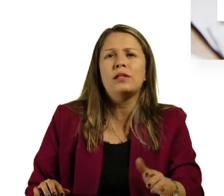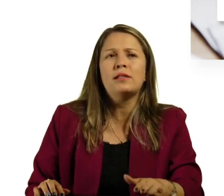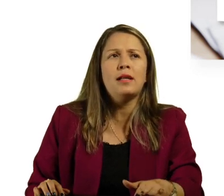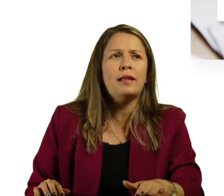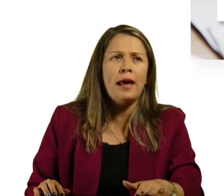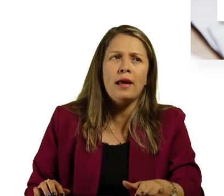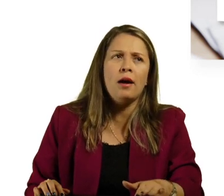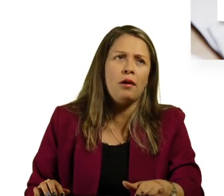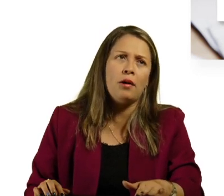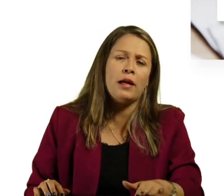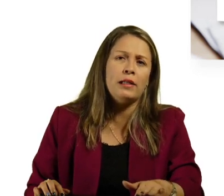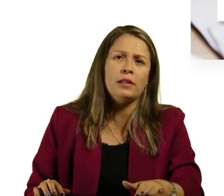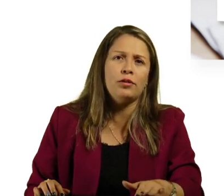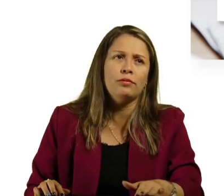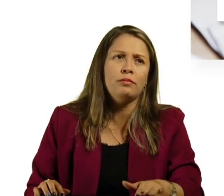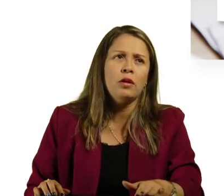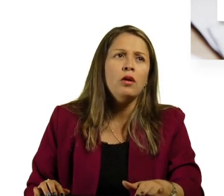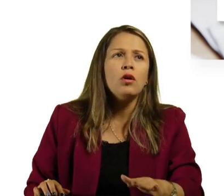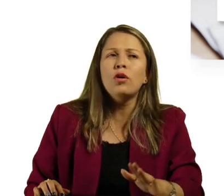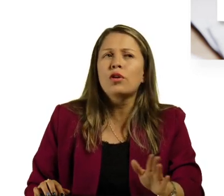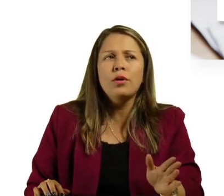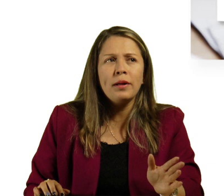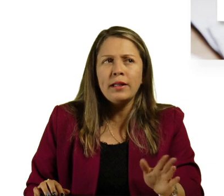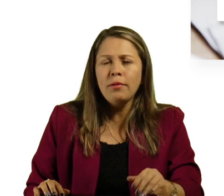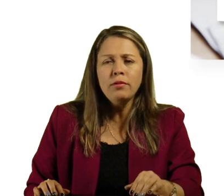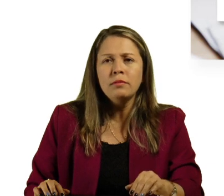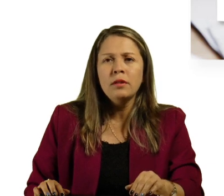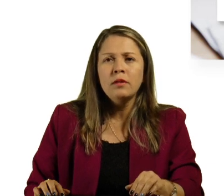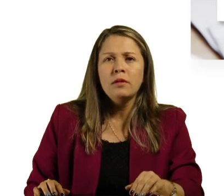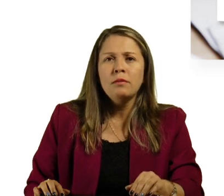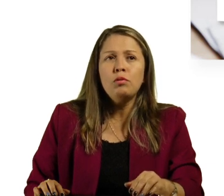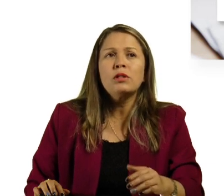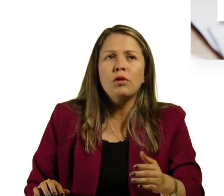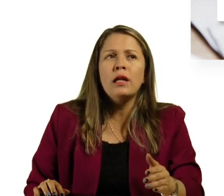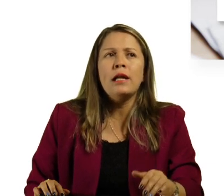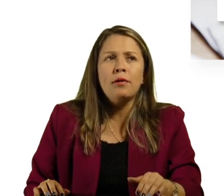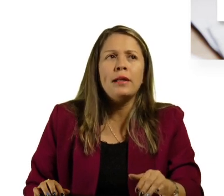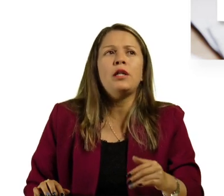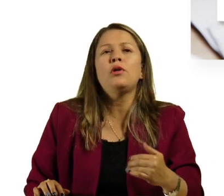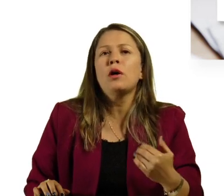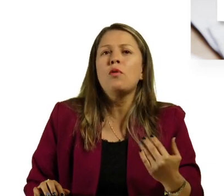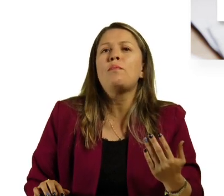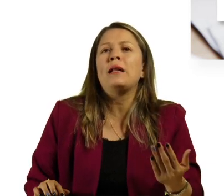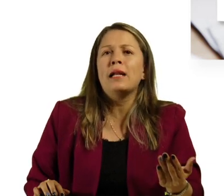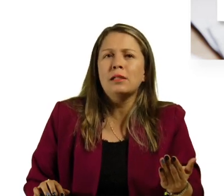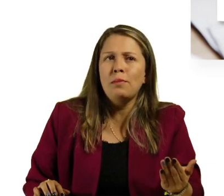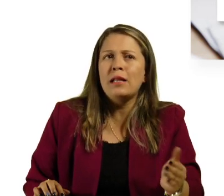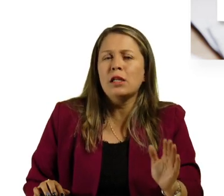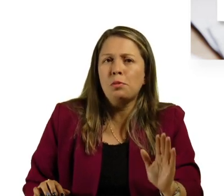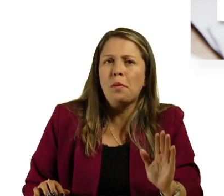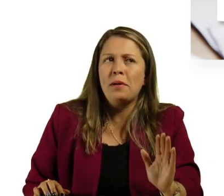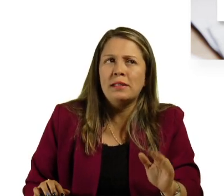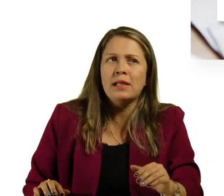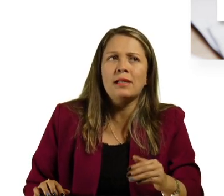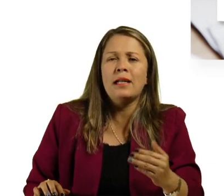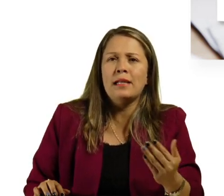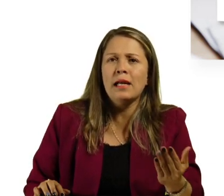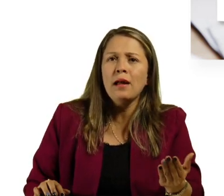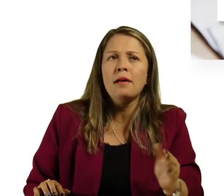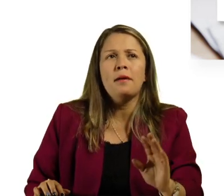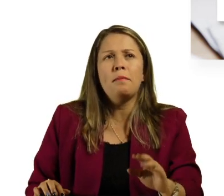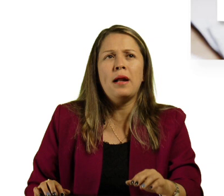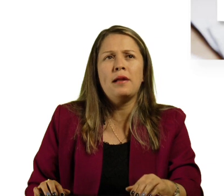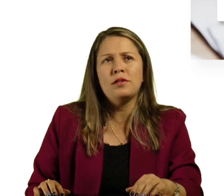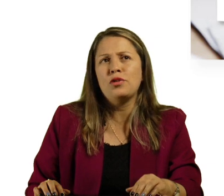la planeación estratégica de la organización. ¿Con qué objetivo? Pues con el objetivo de cumplir las metas propuestas en